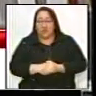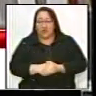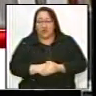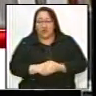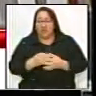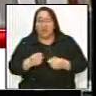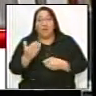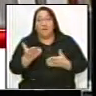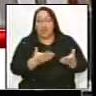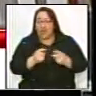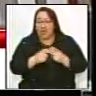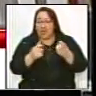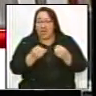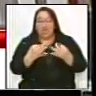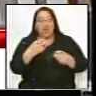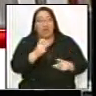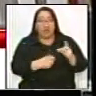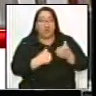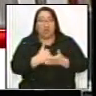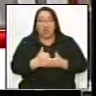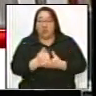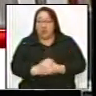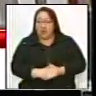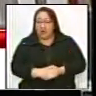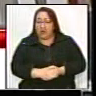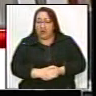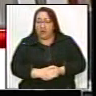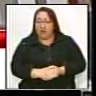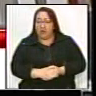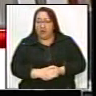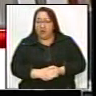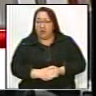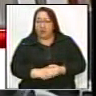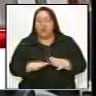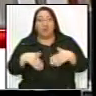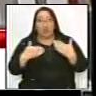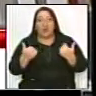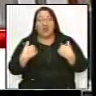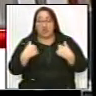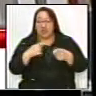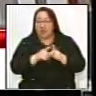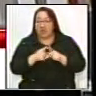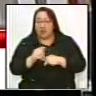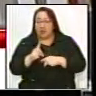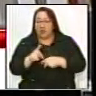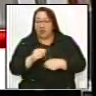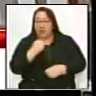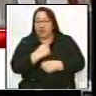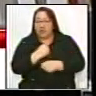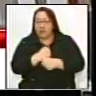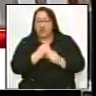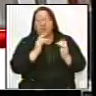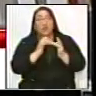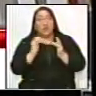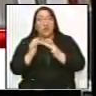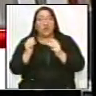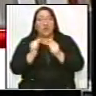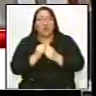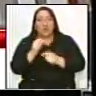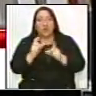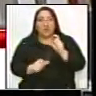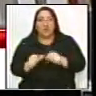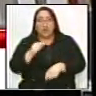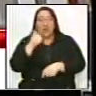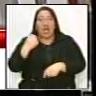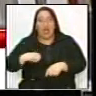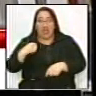peticiones que ayudan a una gran cantidad de personas y que nos permiten tener también una labor coordinada con los alcaldes para